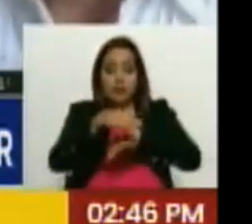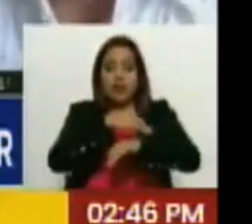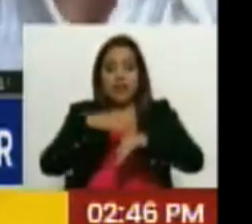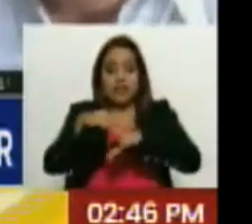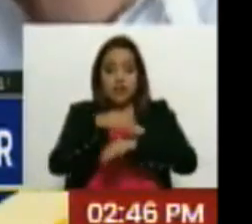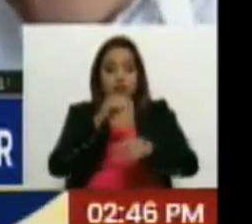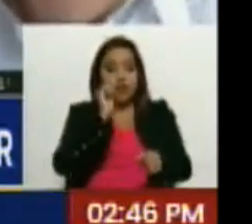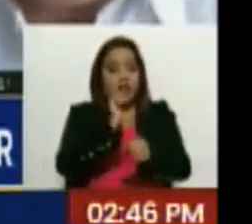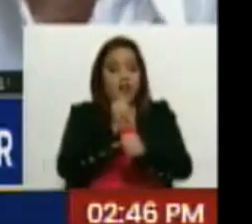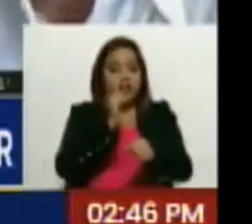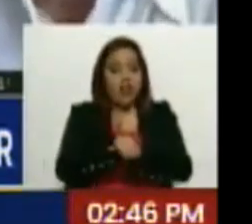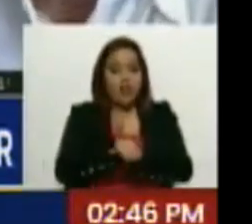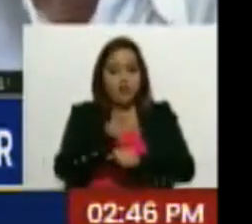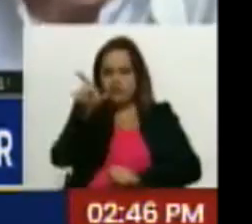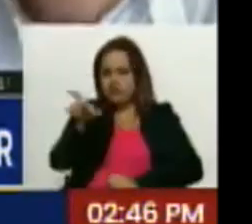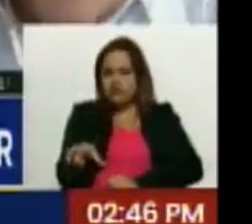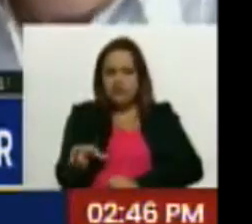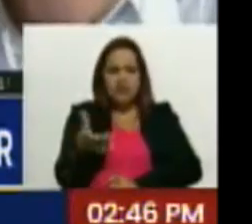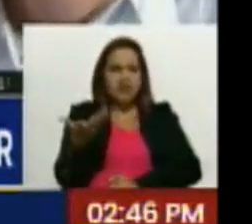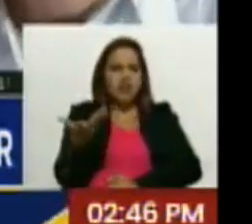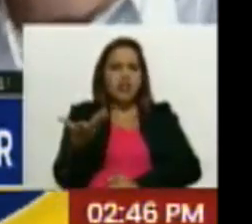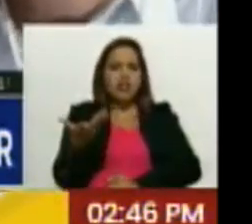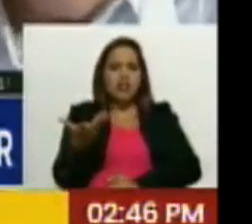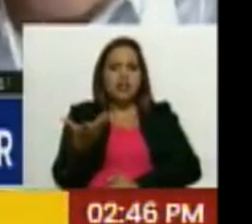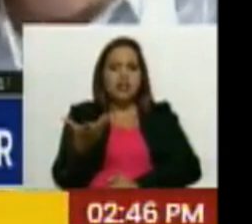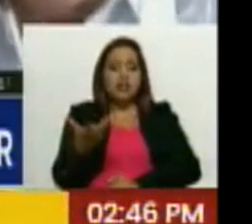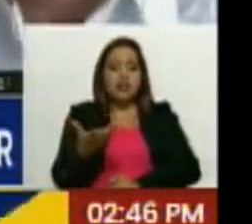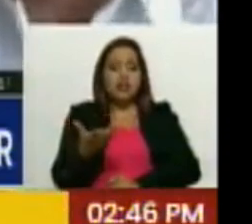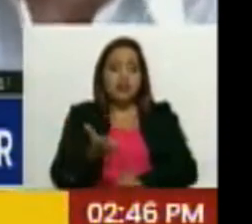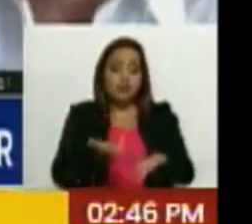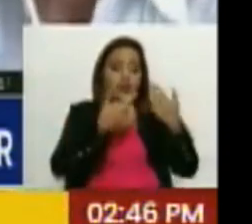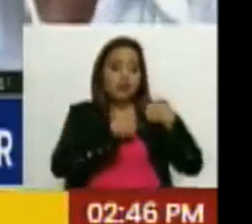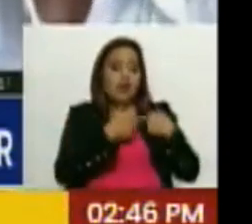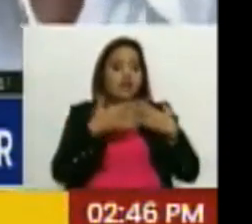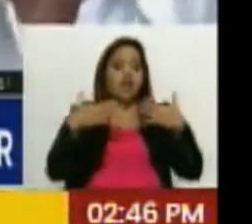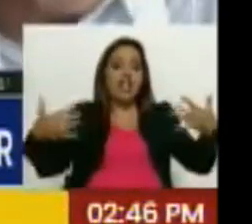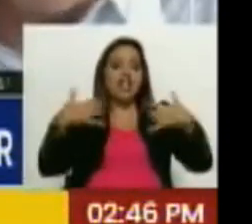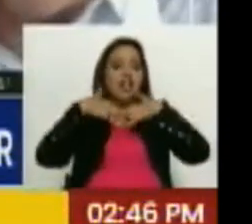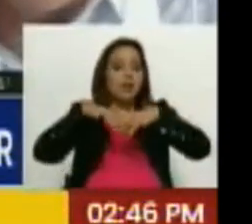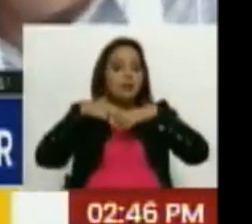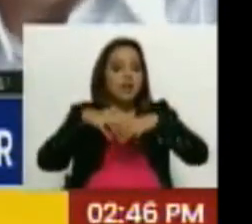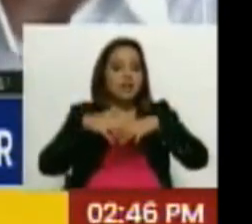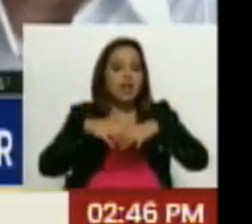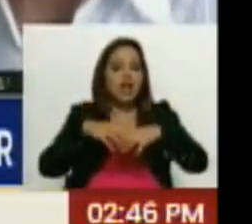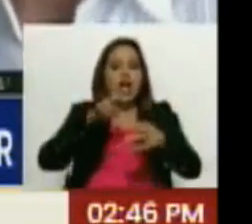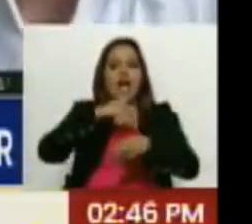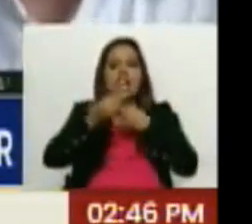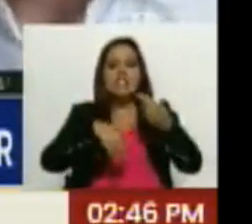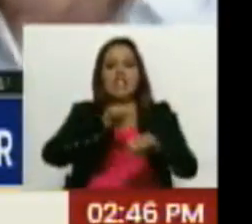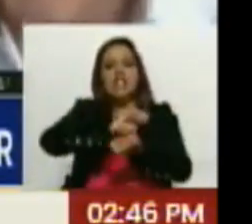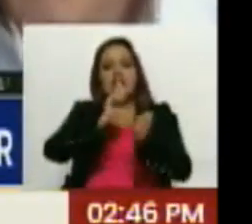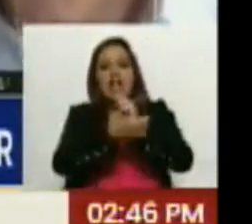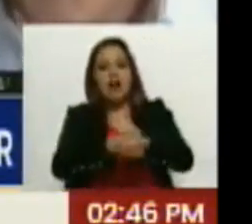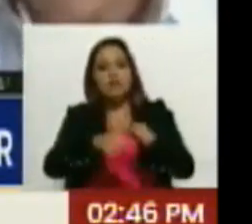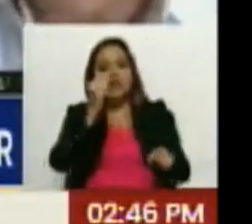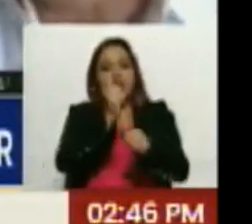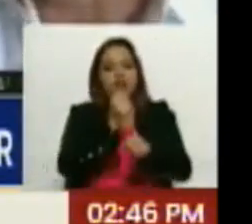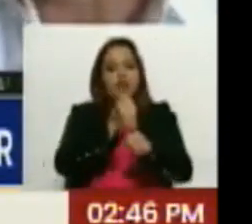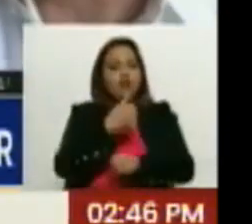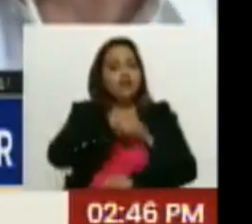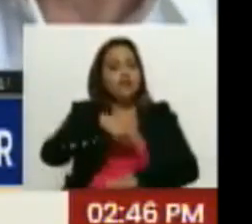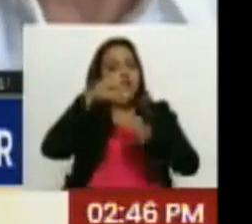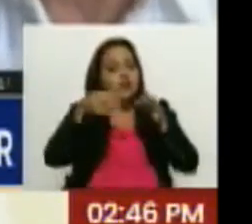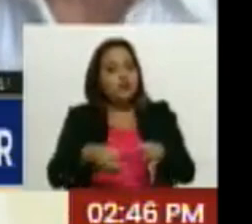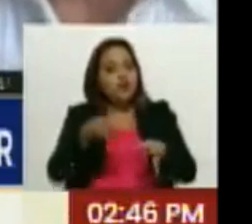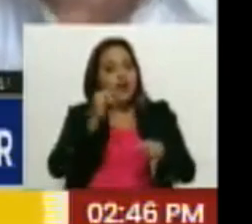de Trabajo, que es un representante de las grandes empresas, de los sectores empresariales, una reforma laboral que estamos seguros que